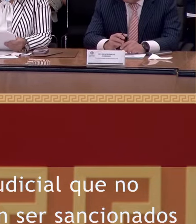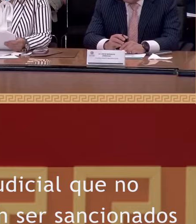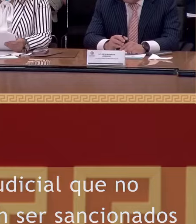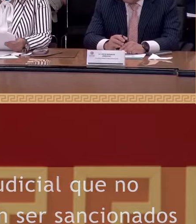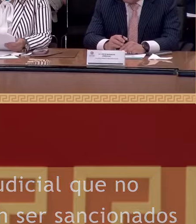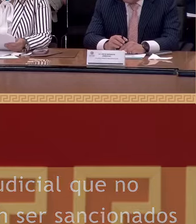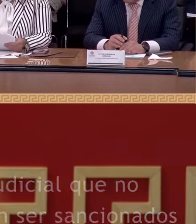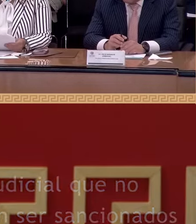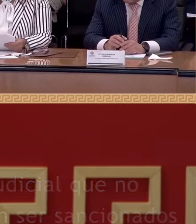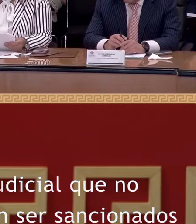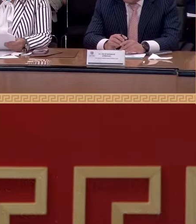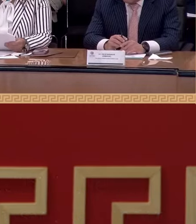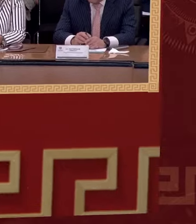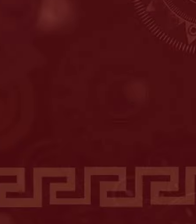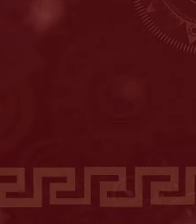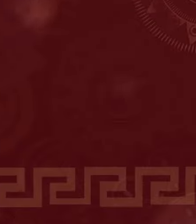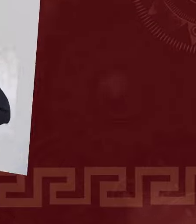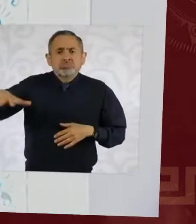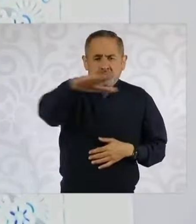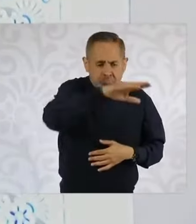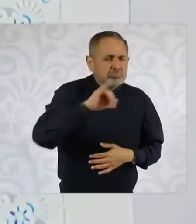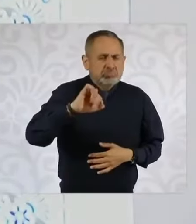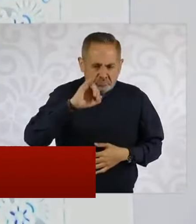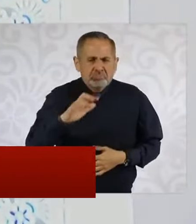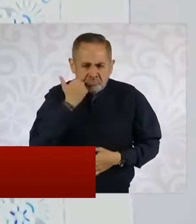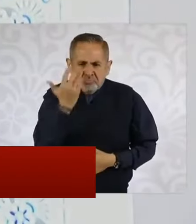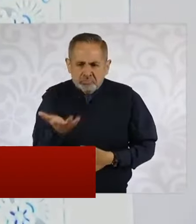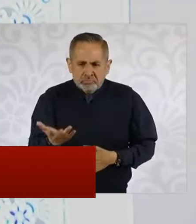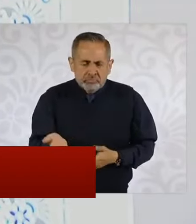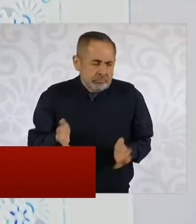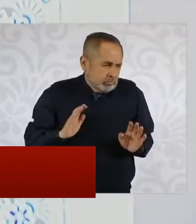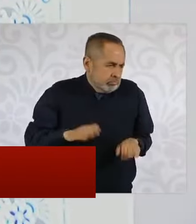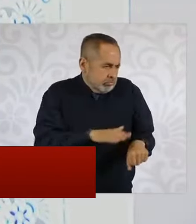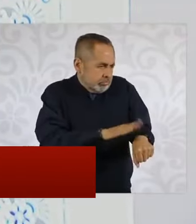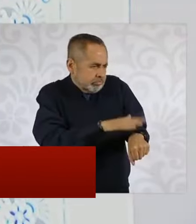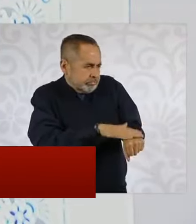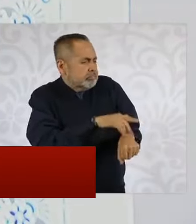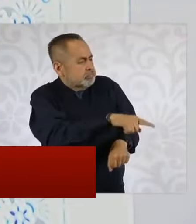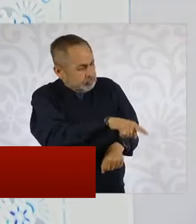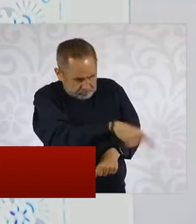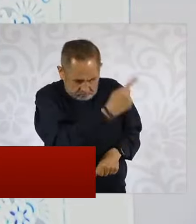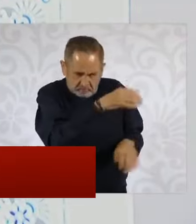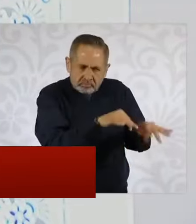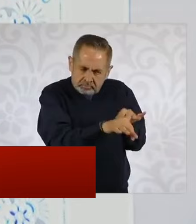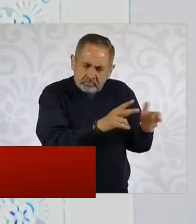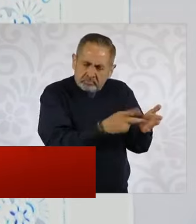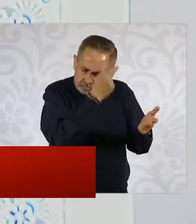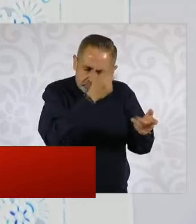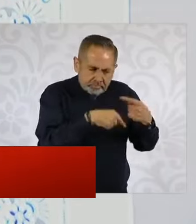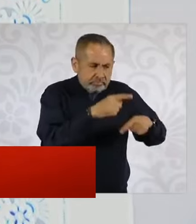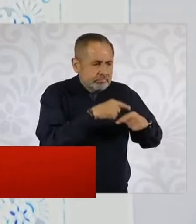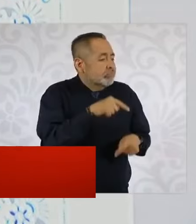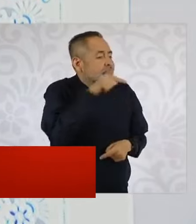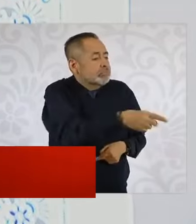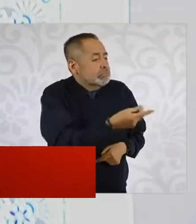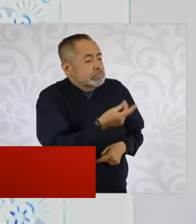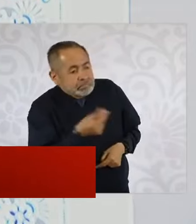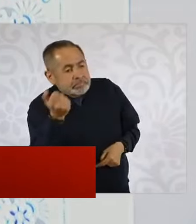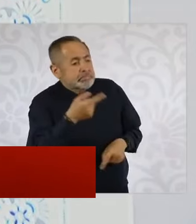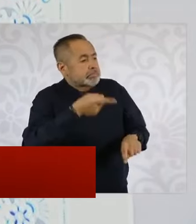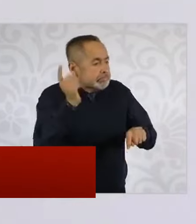habrá sanciones administrativas. Es un llamado a ellos a que regresen a trabajar, que no van a ser afectados